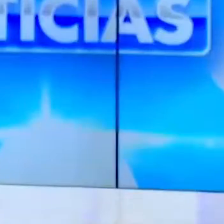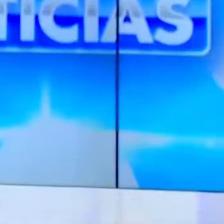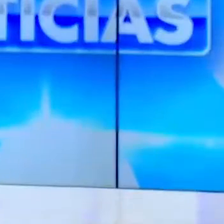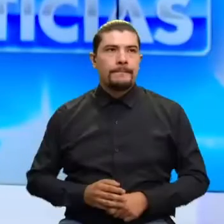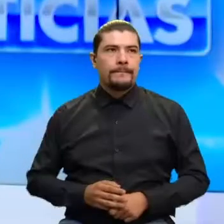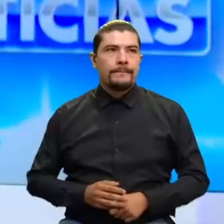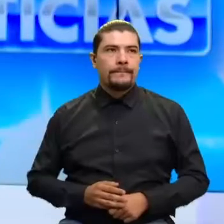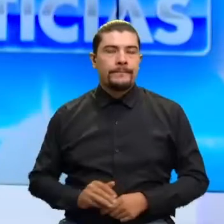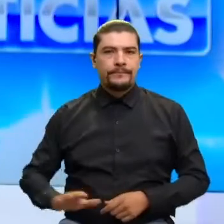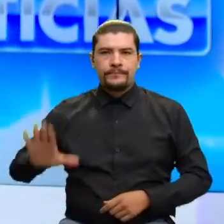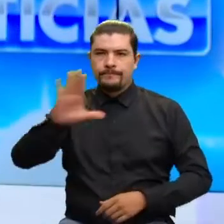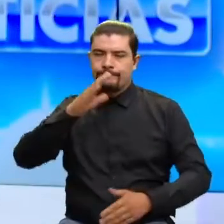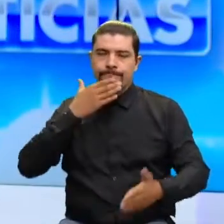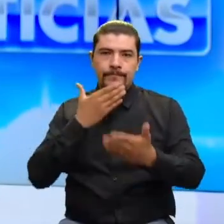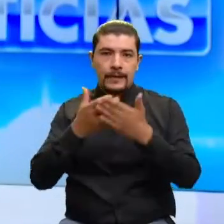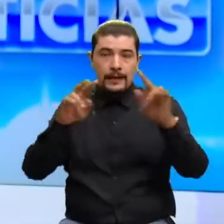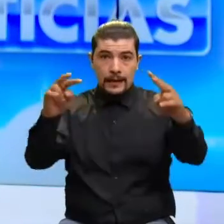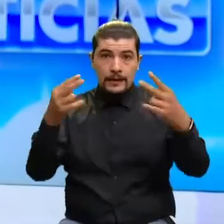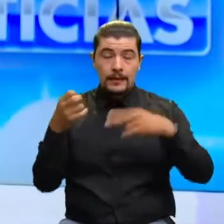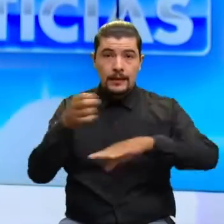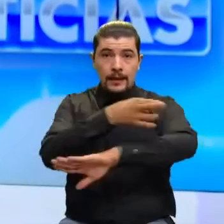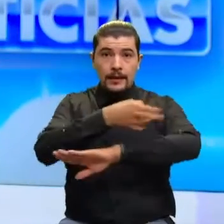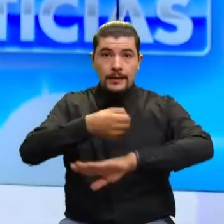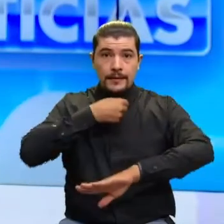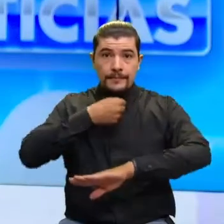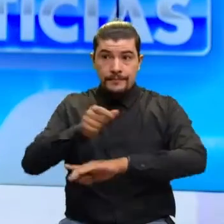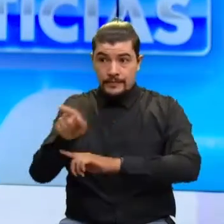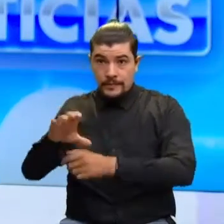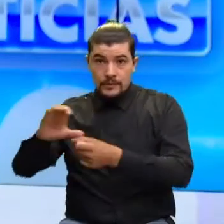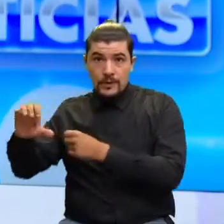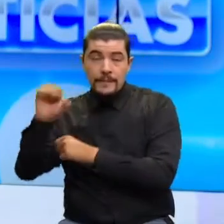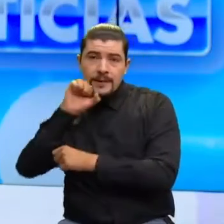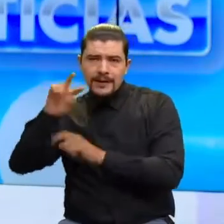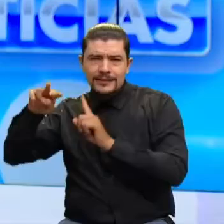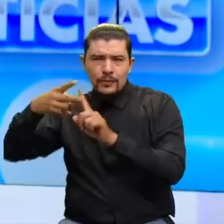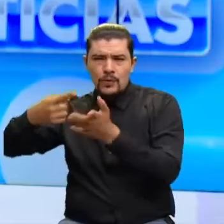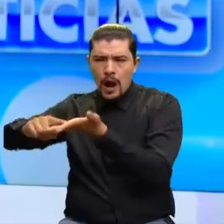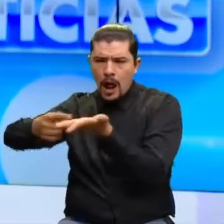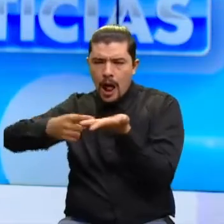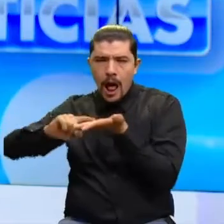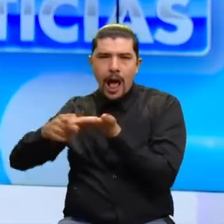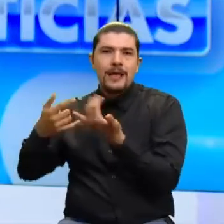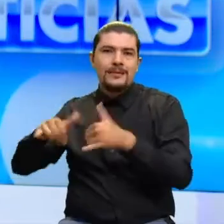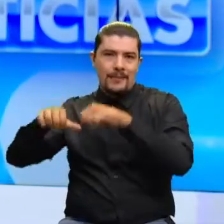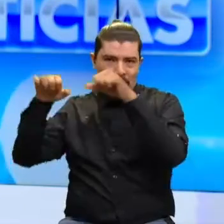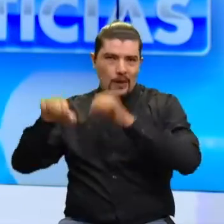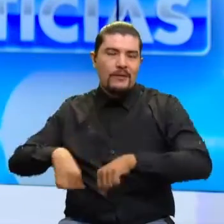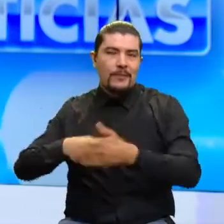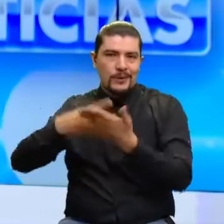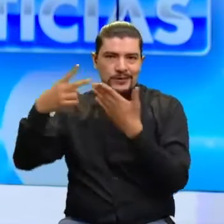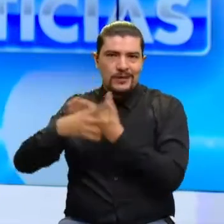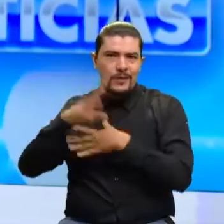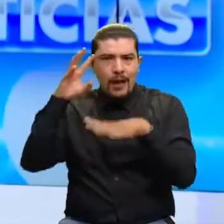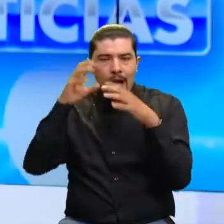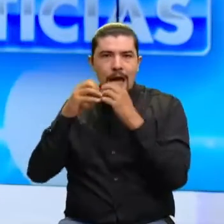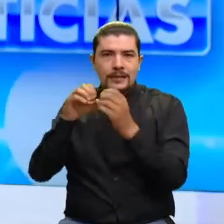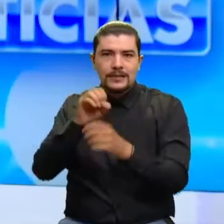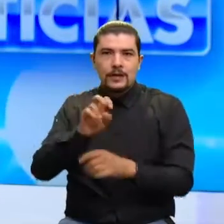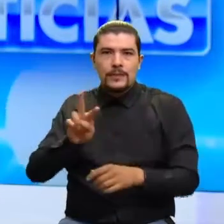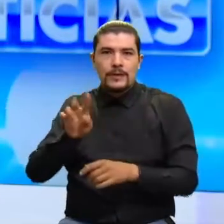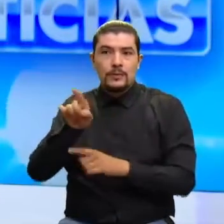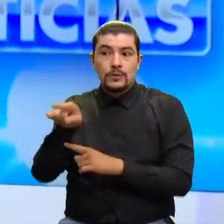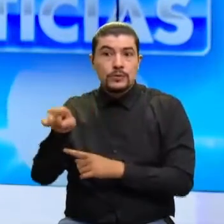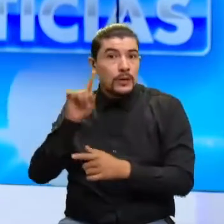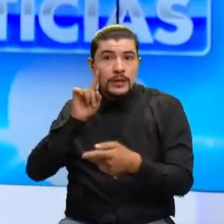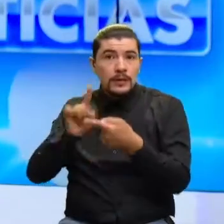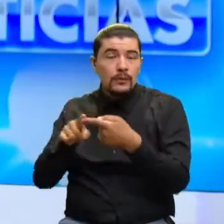Gracias por continuar con nosotros. En segundo debate, en Barranca Bermeja fue aprobado el proyecto de acuerdo 011 del 2021, por el cual se modifica el ingreso